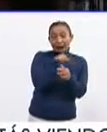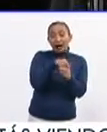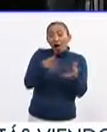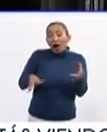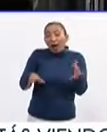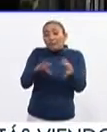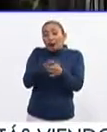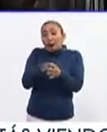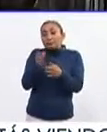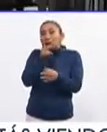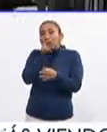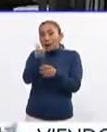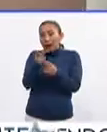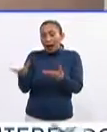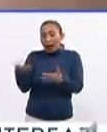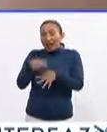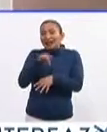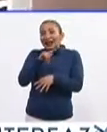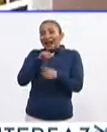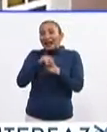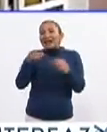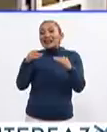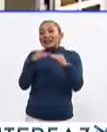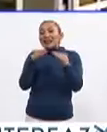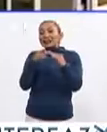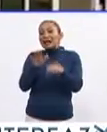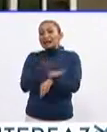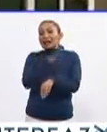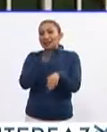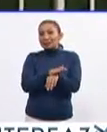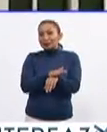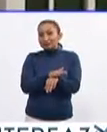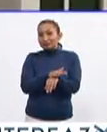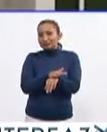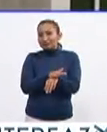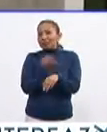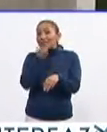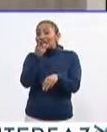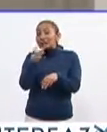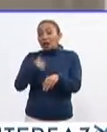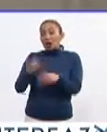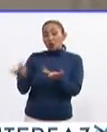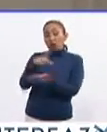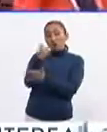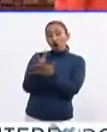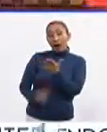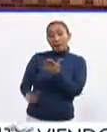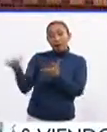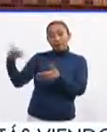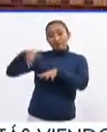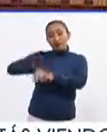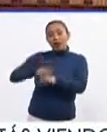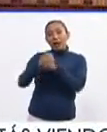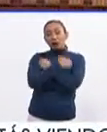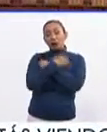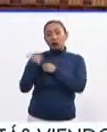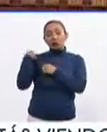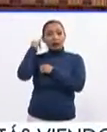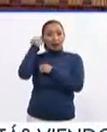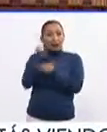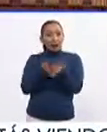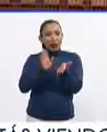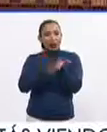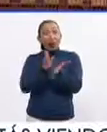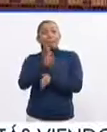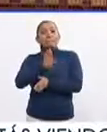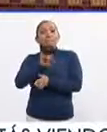se suman conceptos de integralidad, equidad y excelencia. Establece una política incluyente para educación indígena, bilingüe